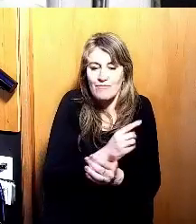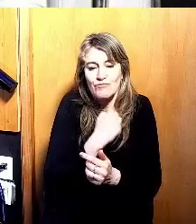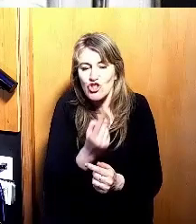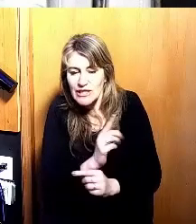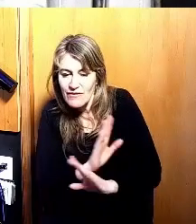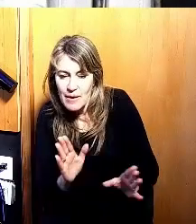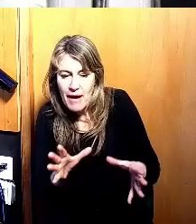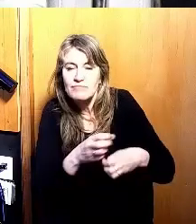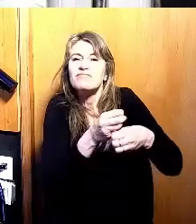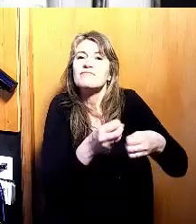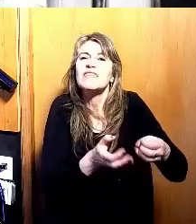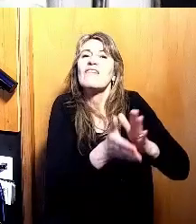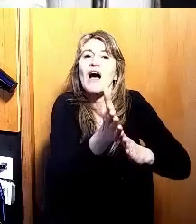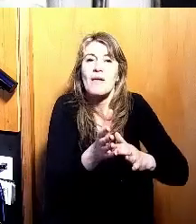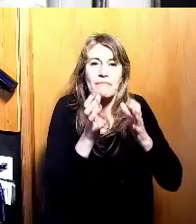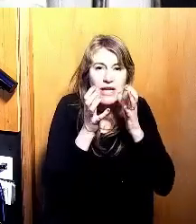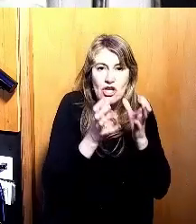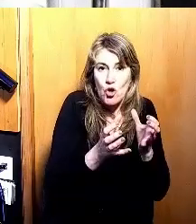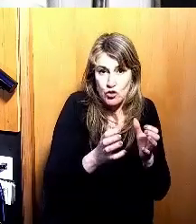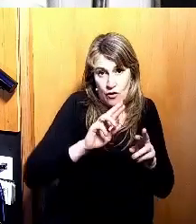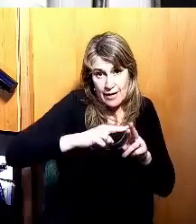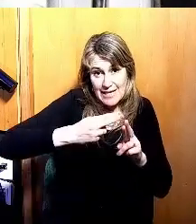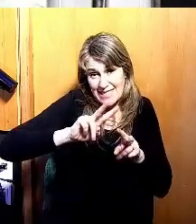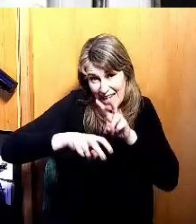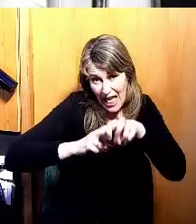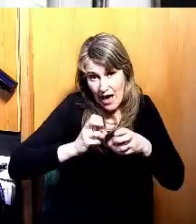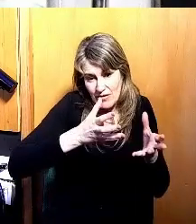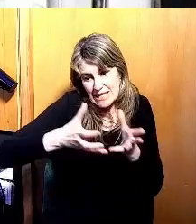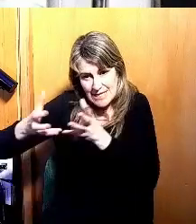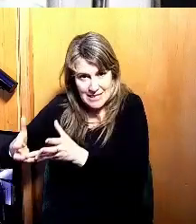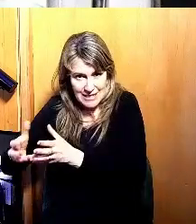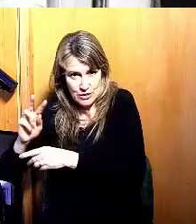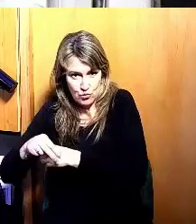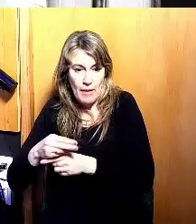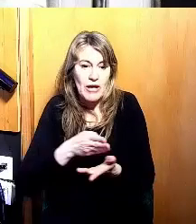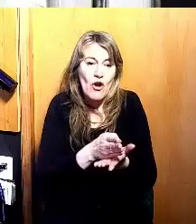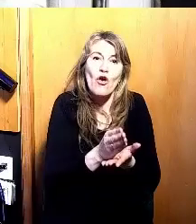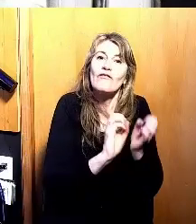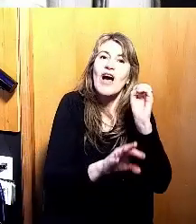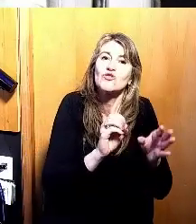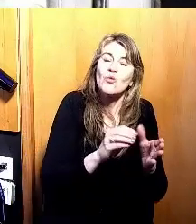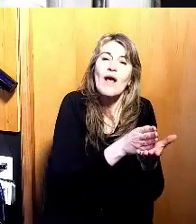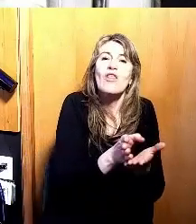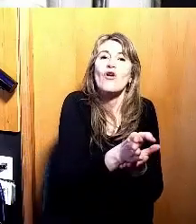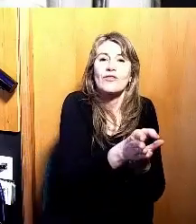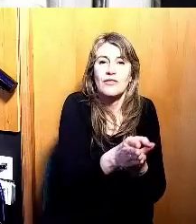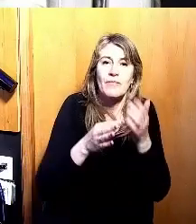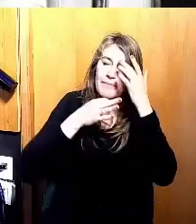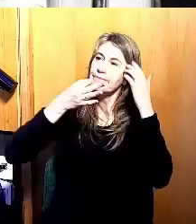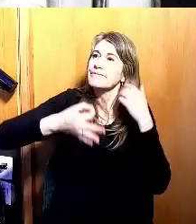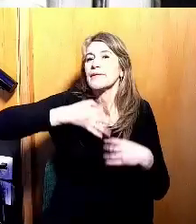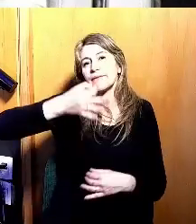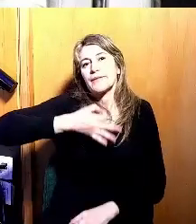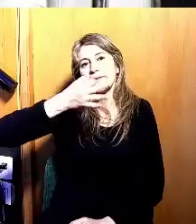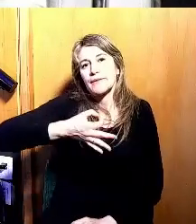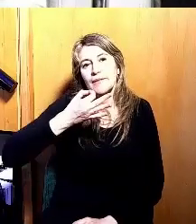trazabilidad de peligrosos y después de reciclables, y por eso insistimos tanto en el tema, porque hasta que eso no pase los discursos están geniales, pero no